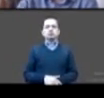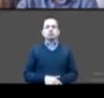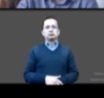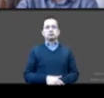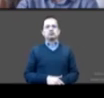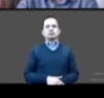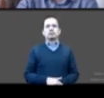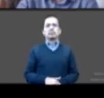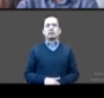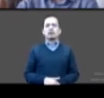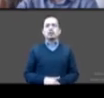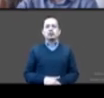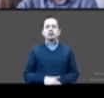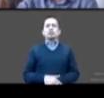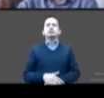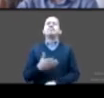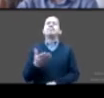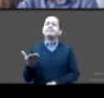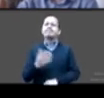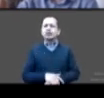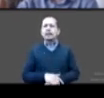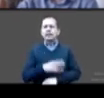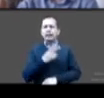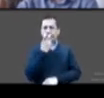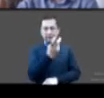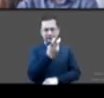se investiga cuando se está